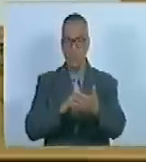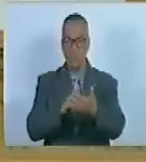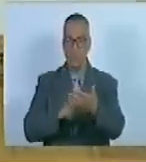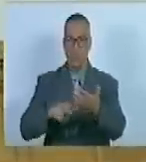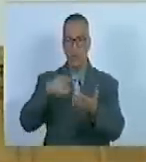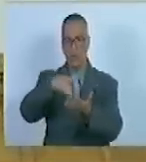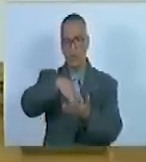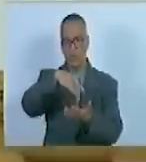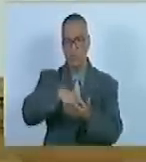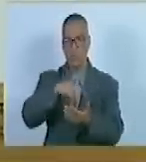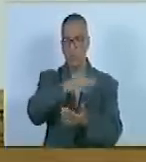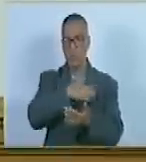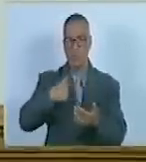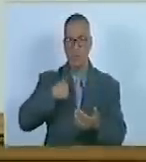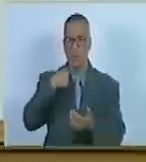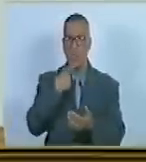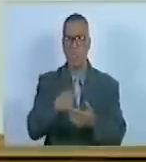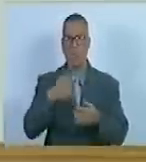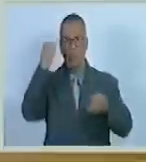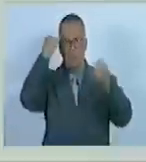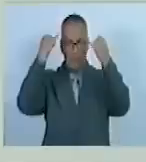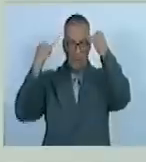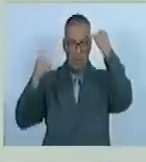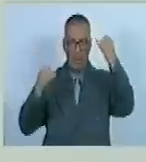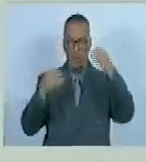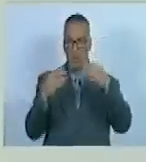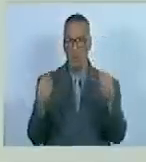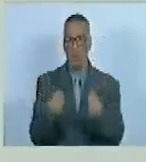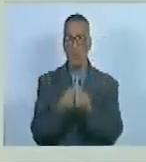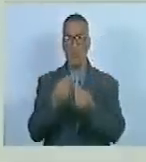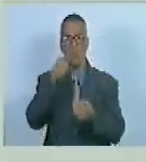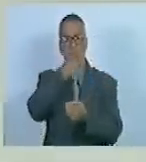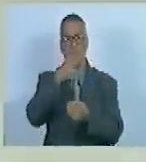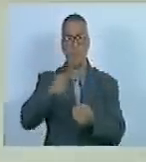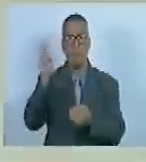Carabobo, quiero traer al imaginario colectivo